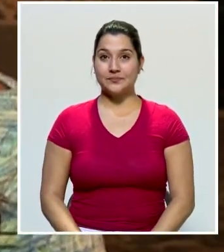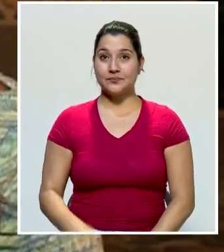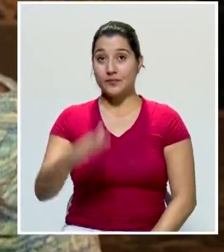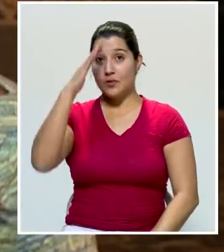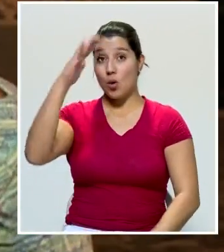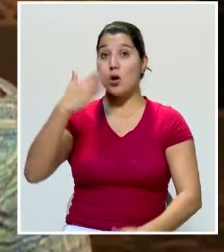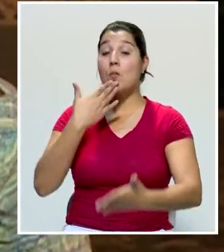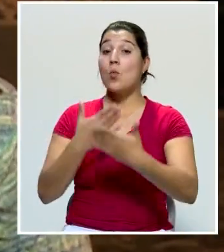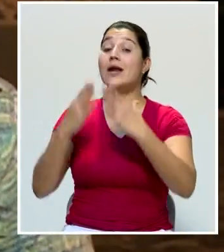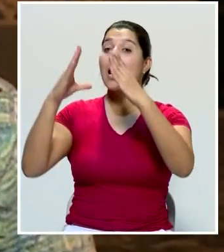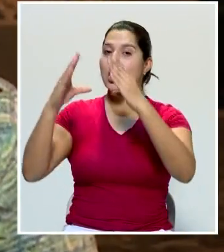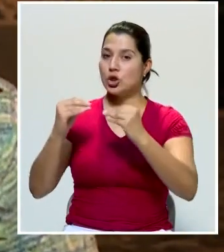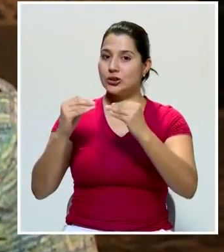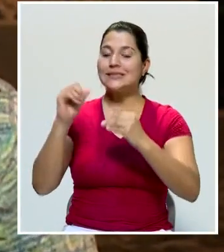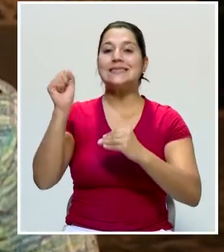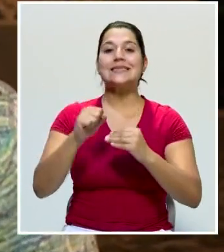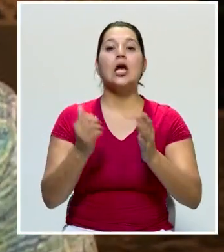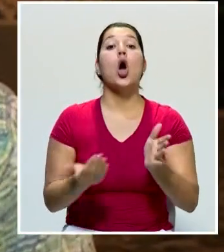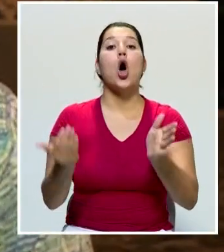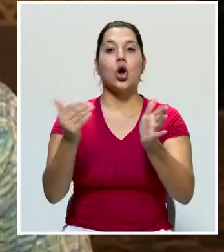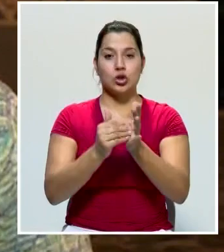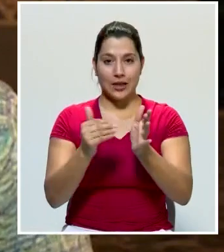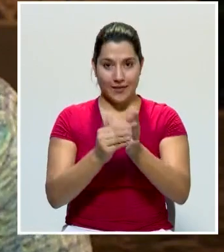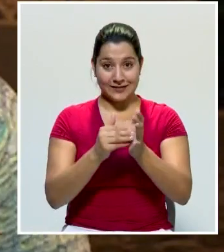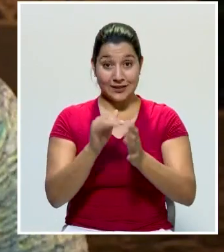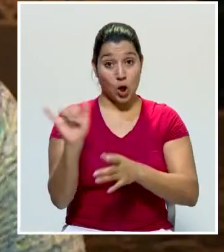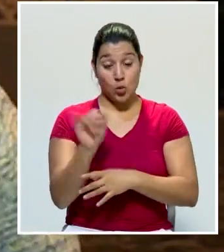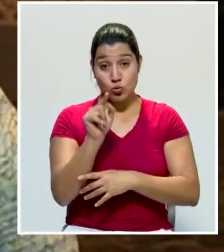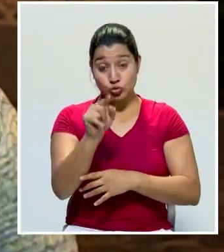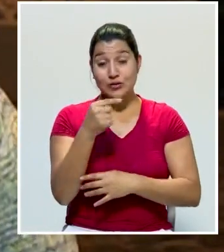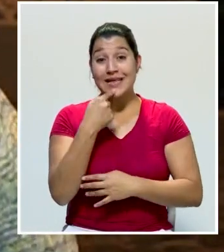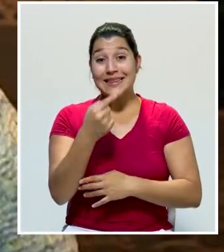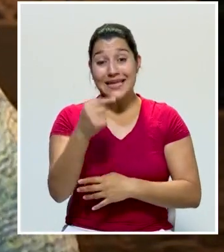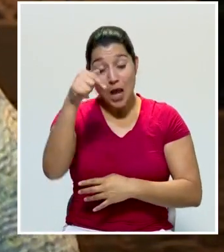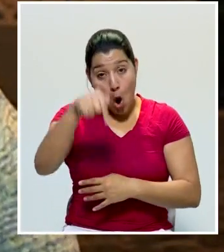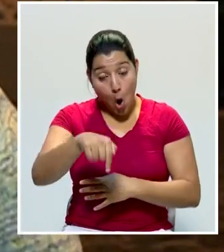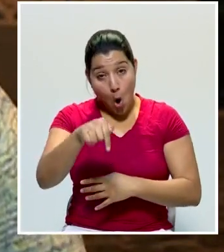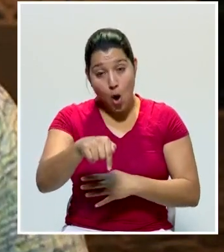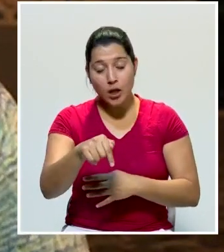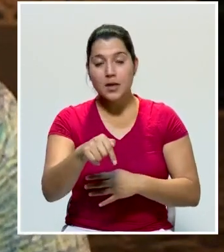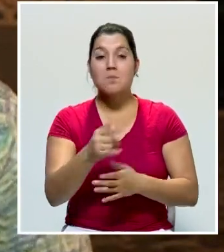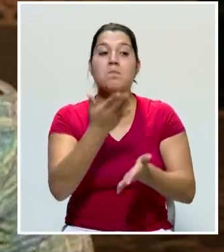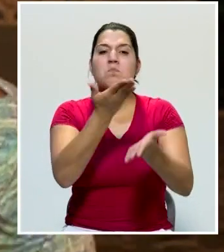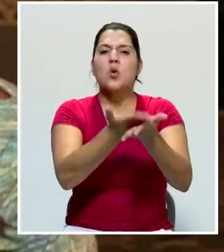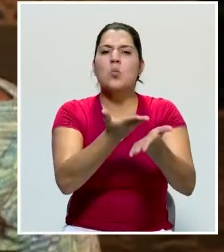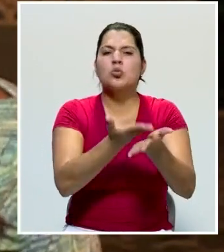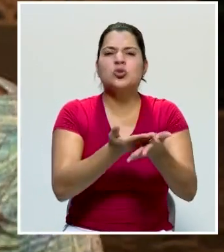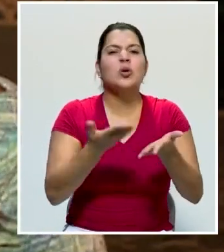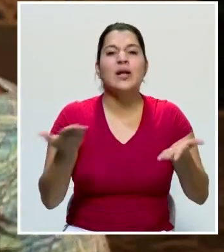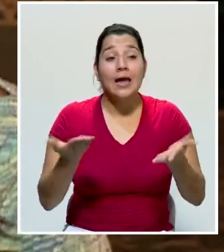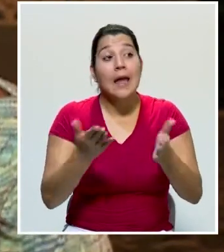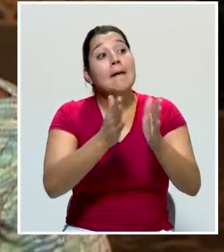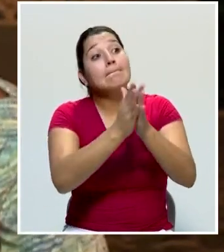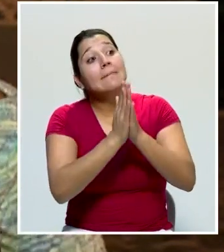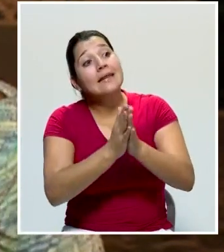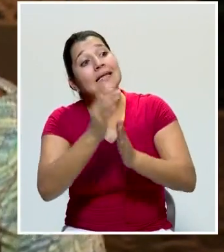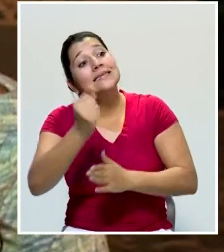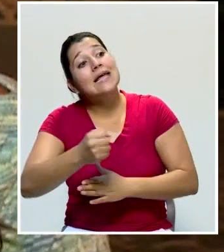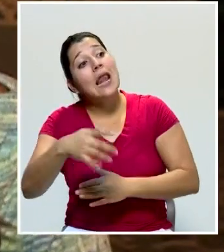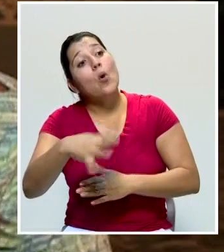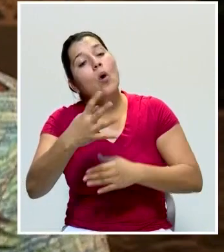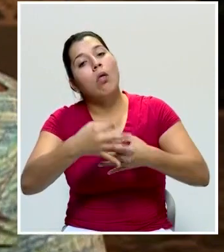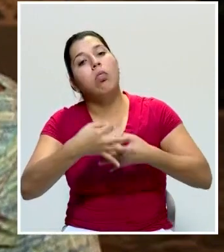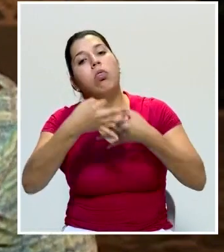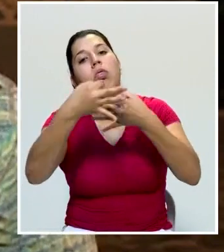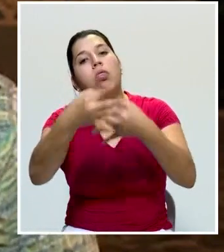Hola, buenas noches, don Ernesto. Nuevamente, así es como usted lo indica, hoy una moción para pedirle a la Sala Constitucional postergar